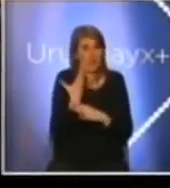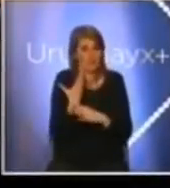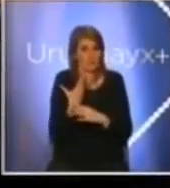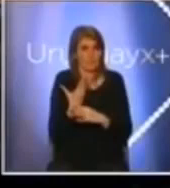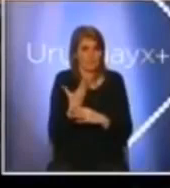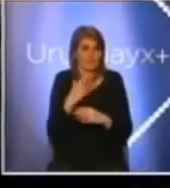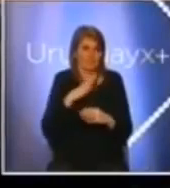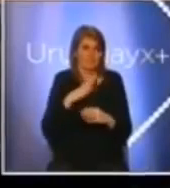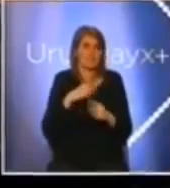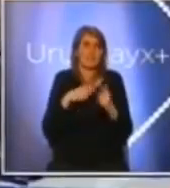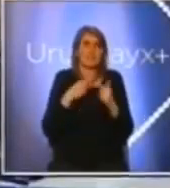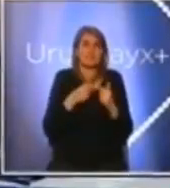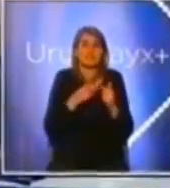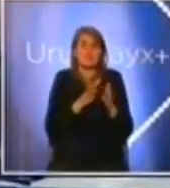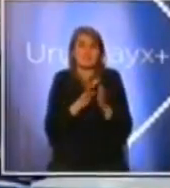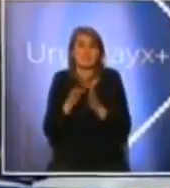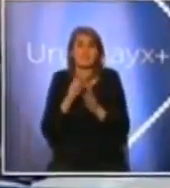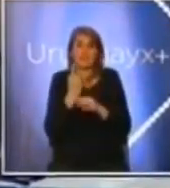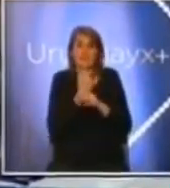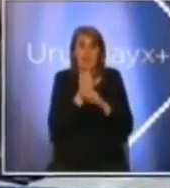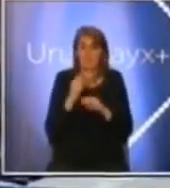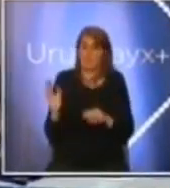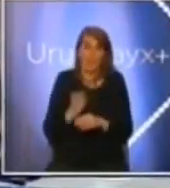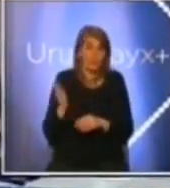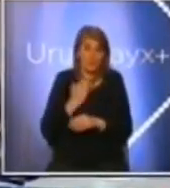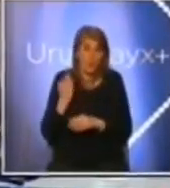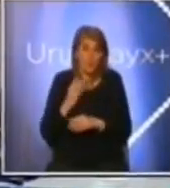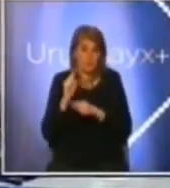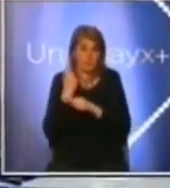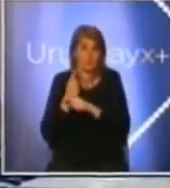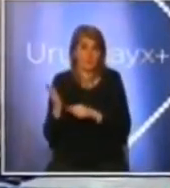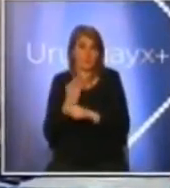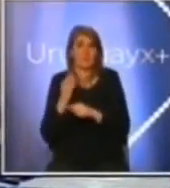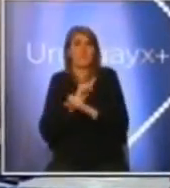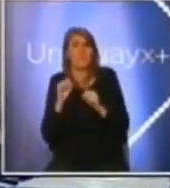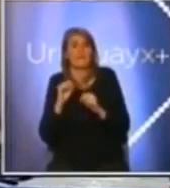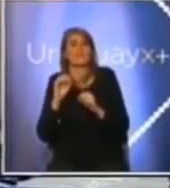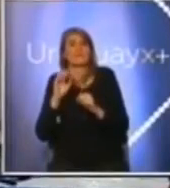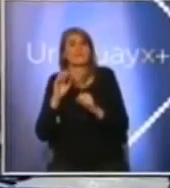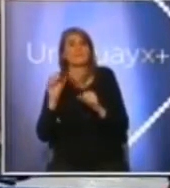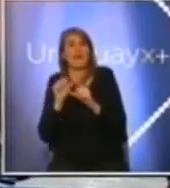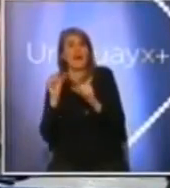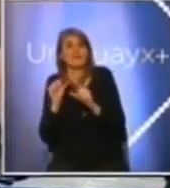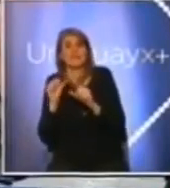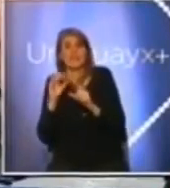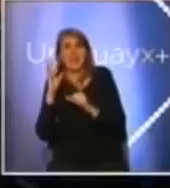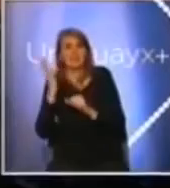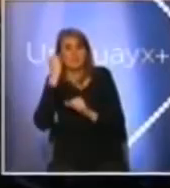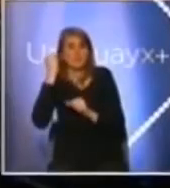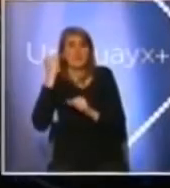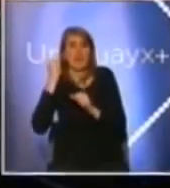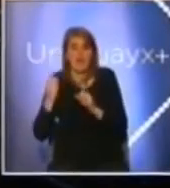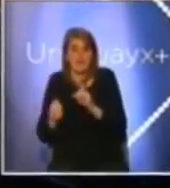valor. La producción primaria en Uruguay sigue siendo el lugar privilegiado para generar, para capturar y